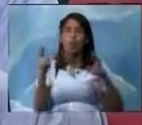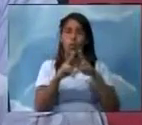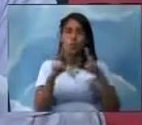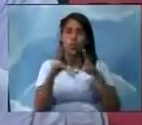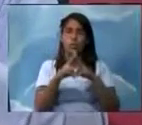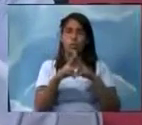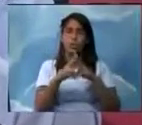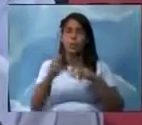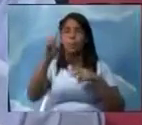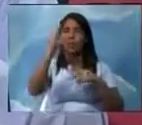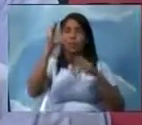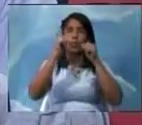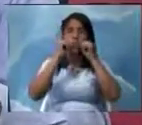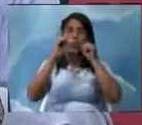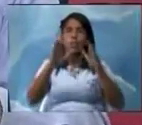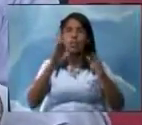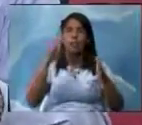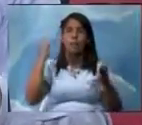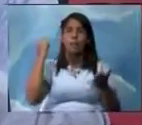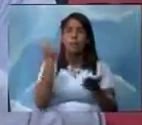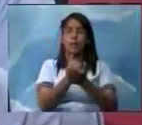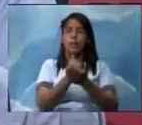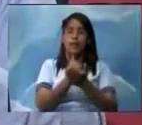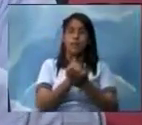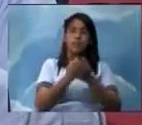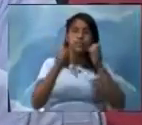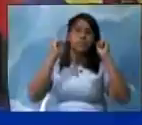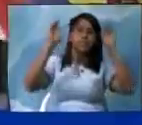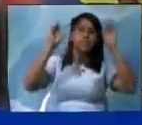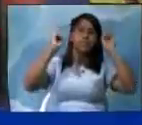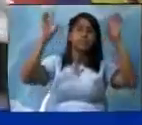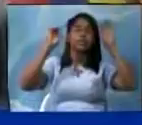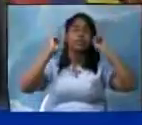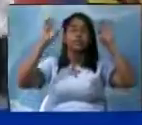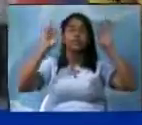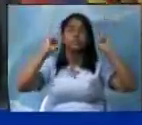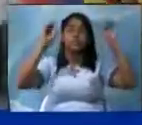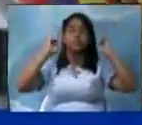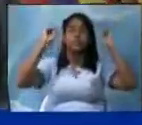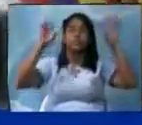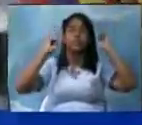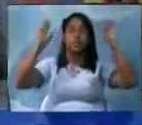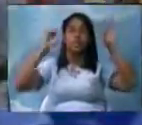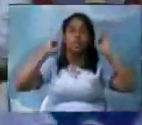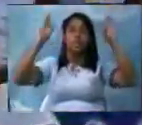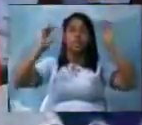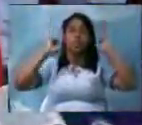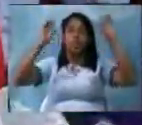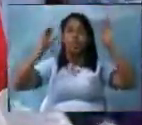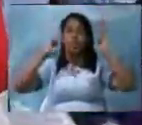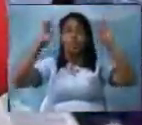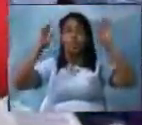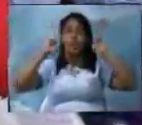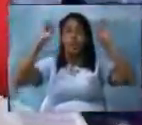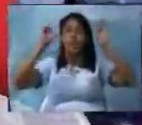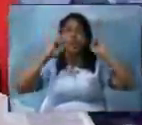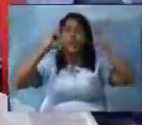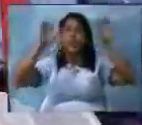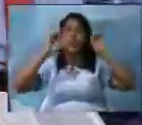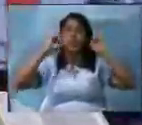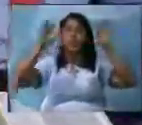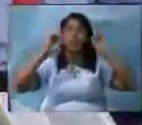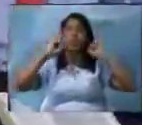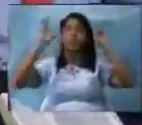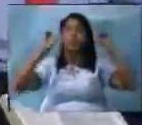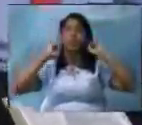conoce Dios te bendiga que Dios te guarde Gloria a Dios gloria a Dios Gloria a Dios